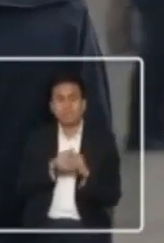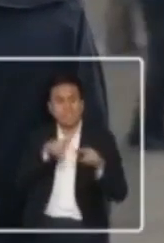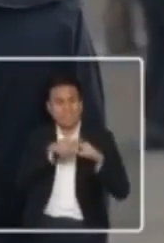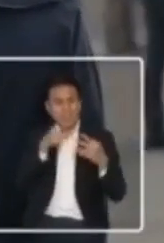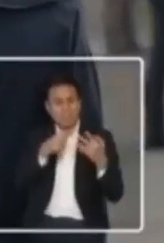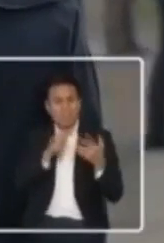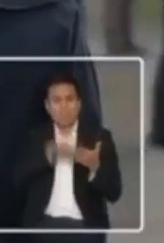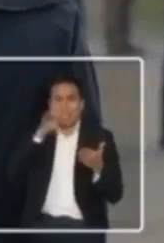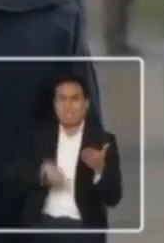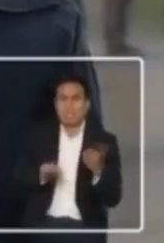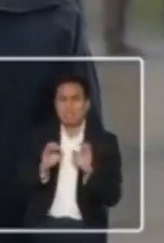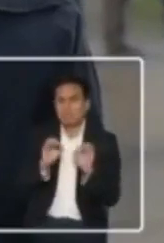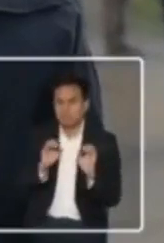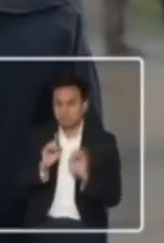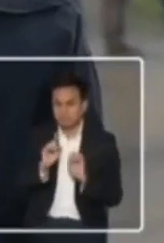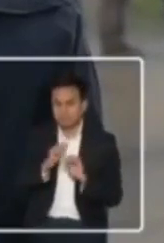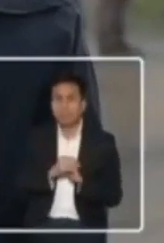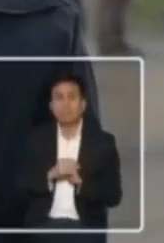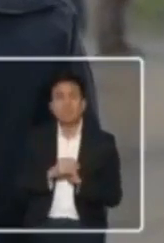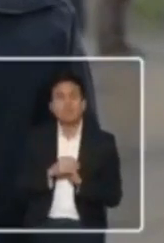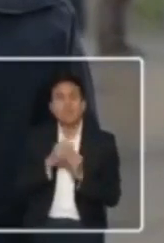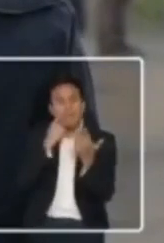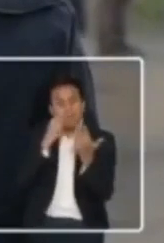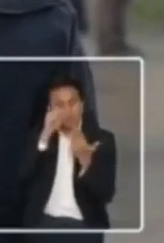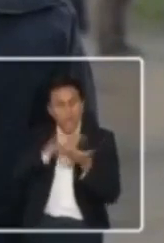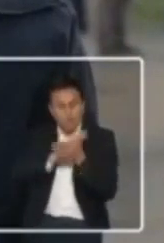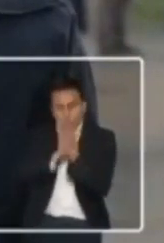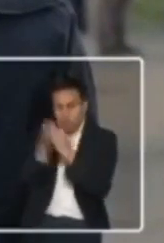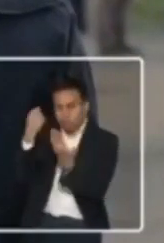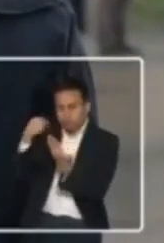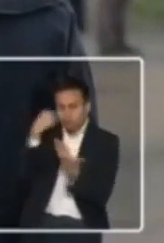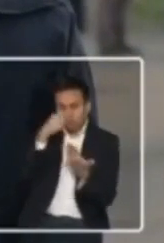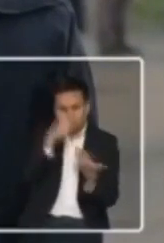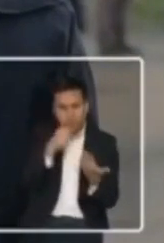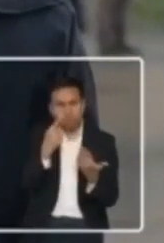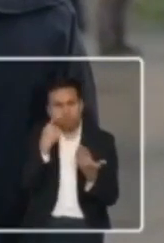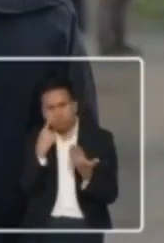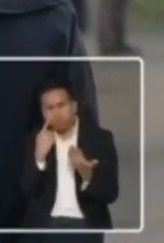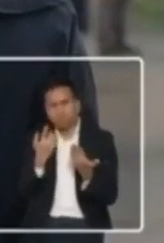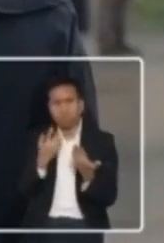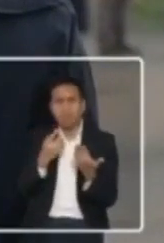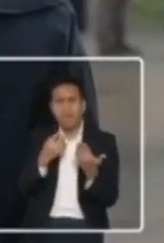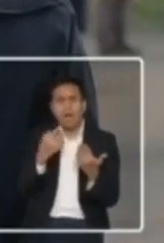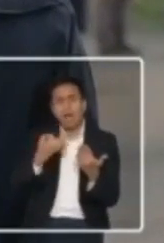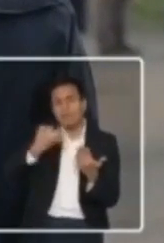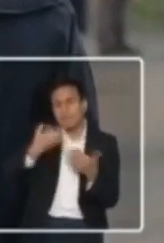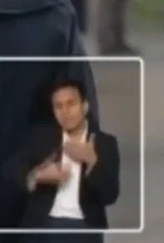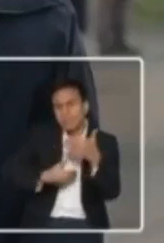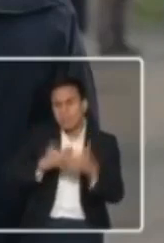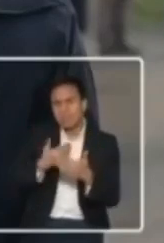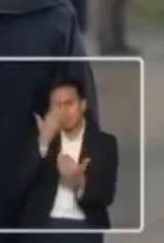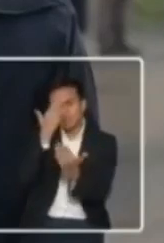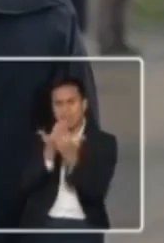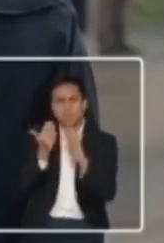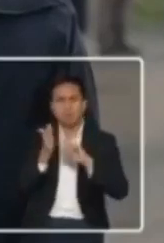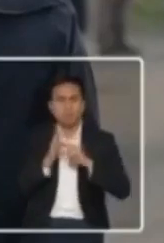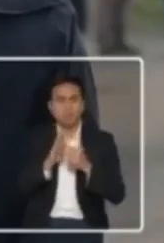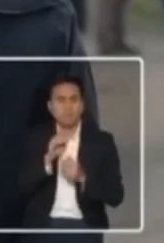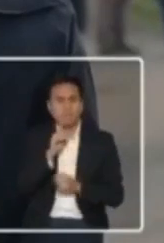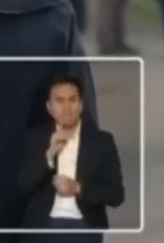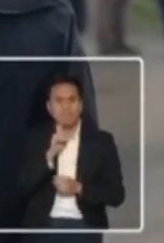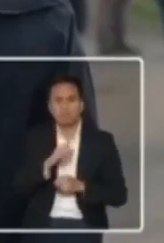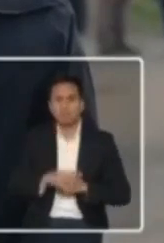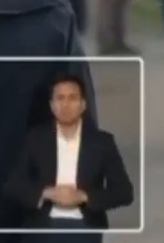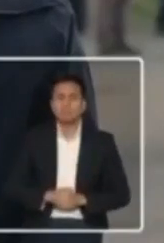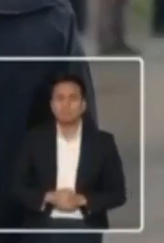herramienta va a ser descartada. Vamos a evaluarlas todas y vamos a evaluarlas en su efectividad para enfrentar el problema que tenemos.